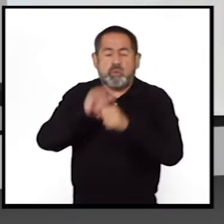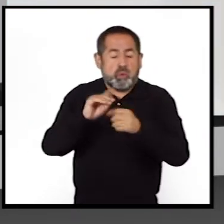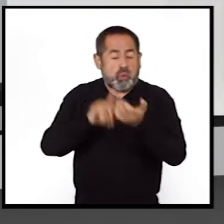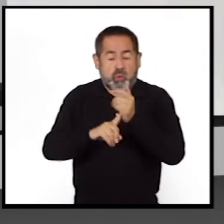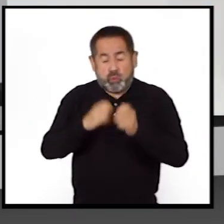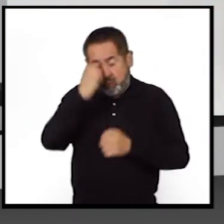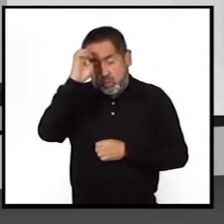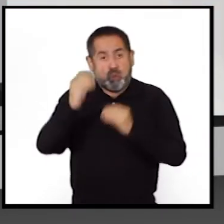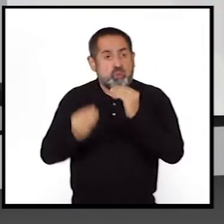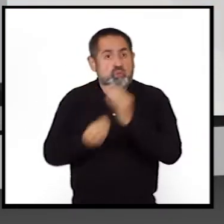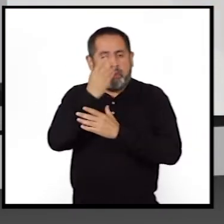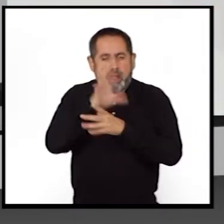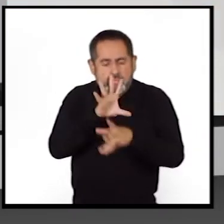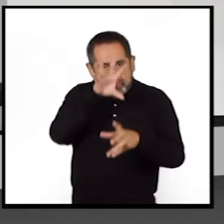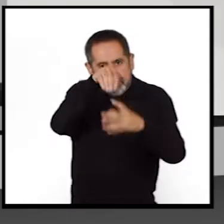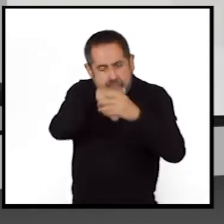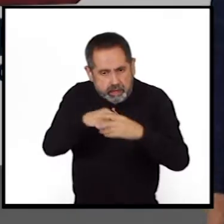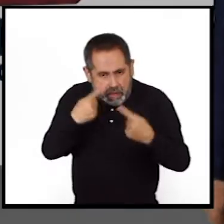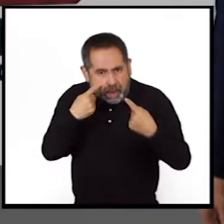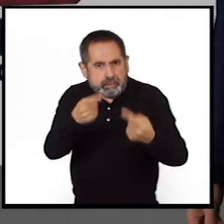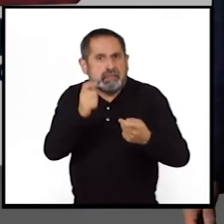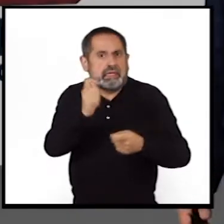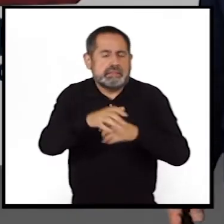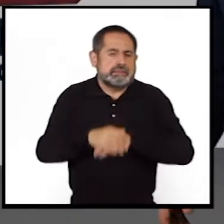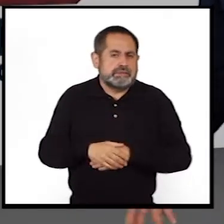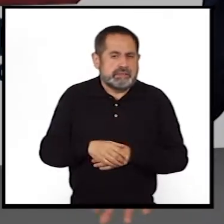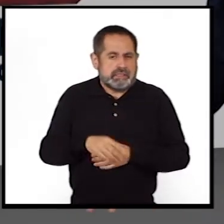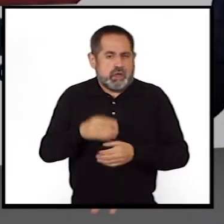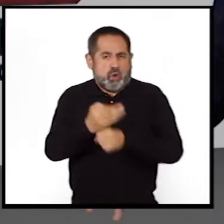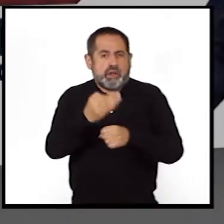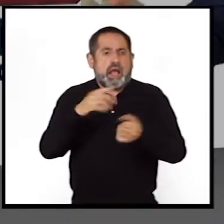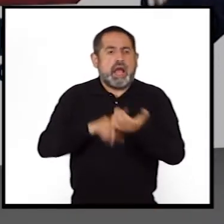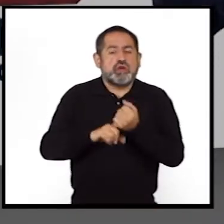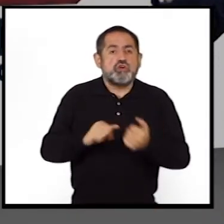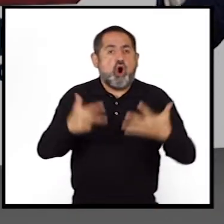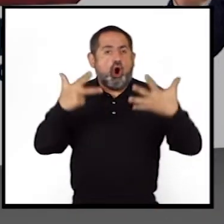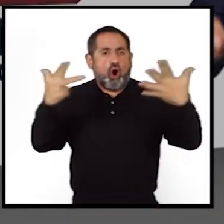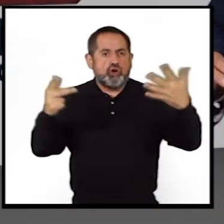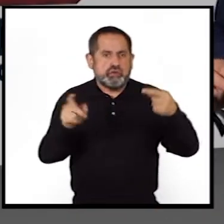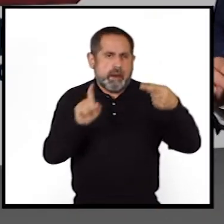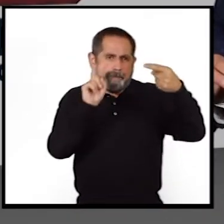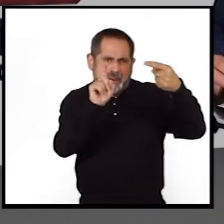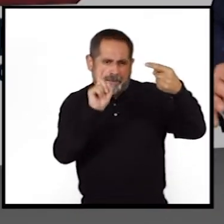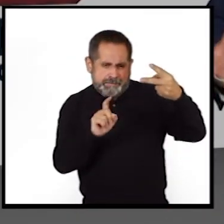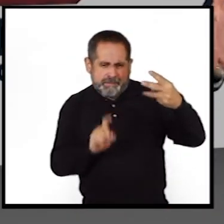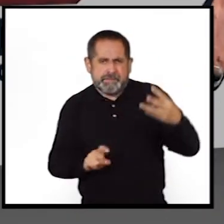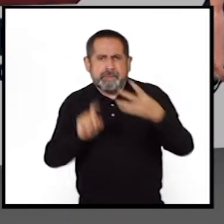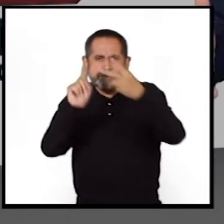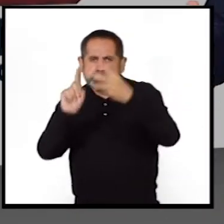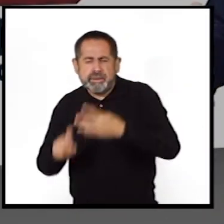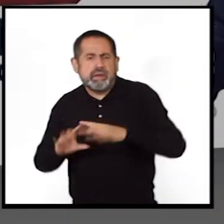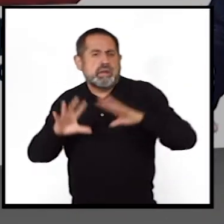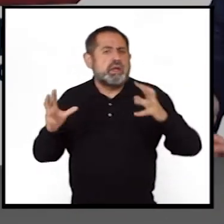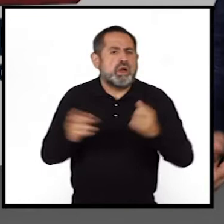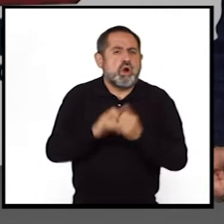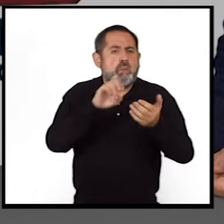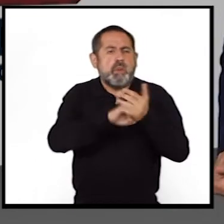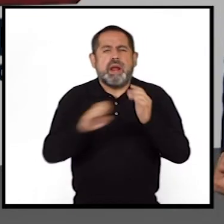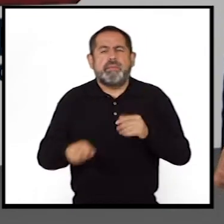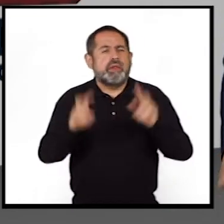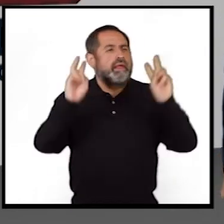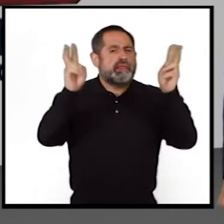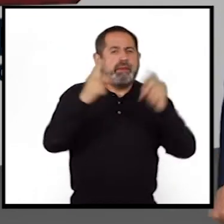entorno completamente inmersivo. El Tianguis está integrado por 8 módulos, de entre los que destacan